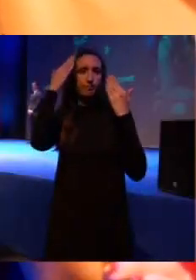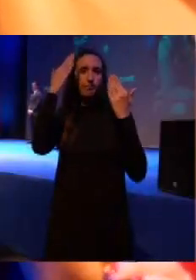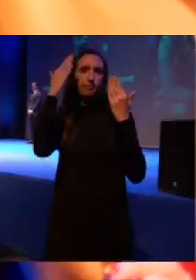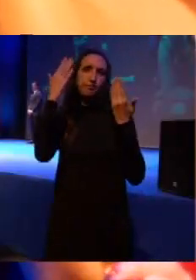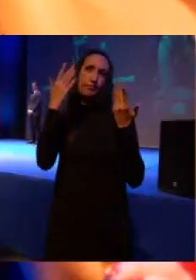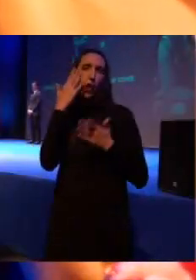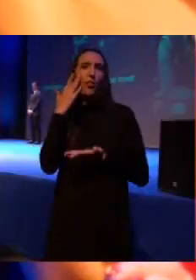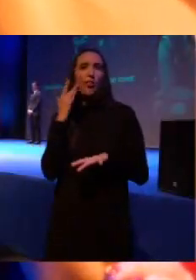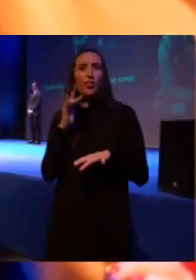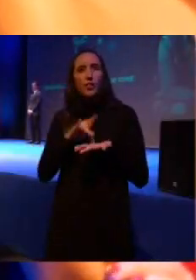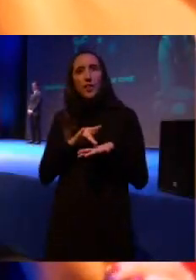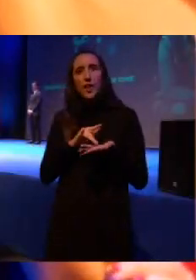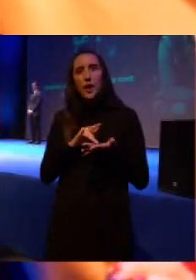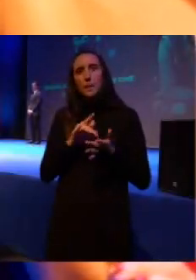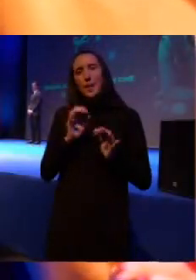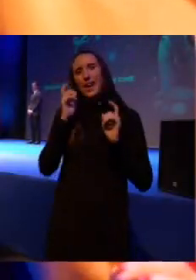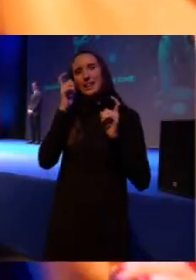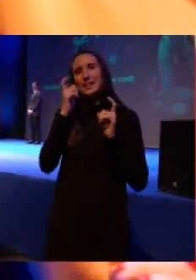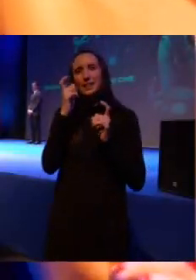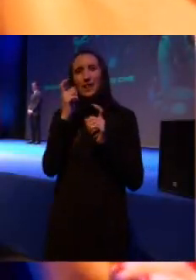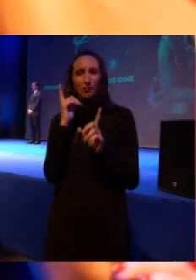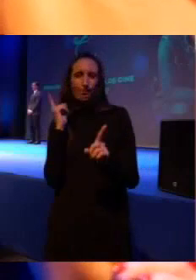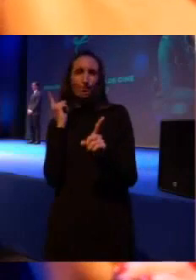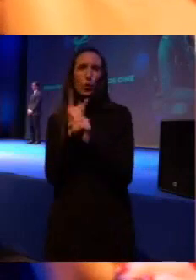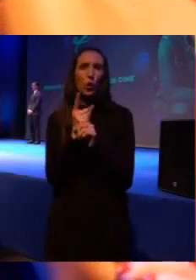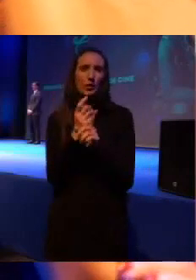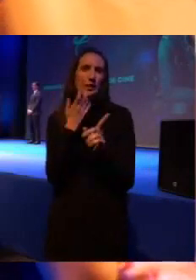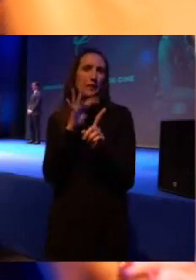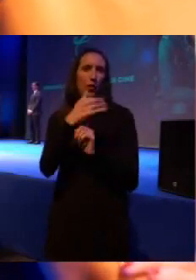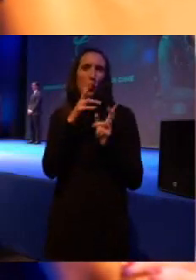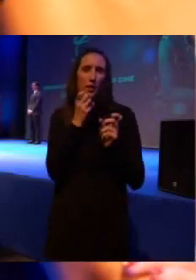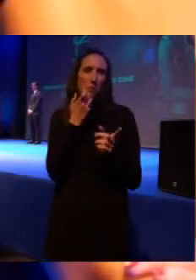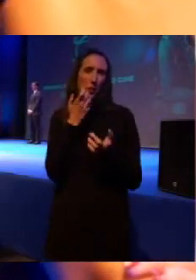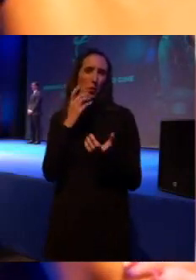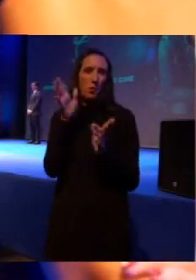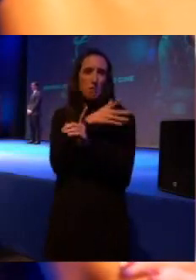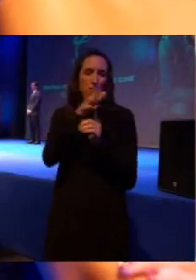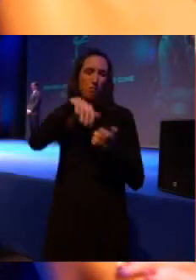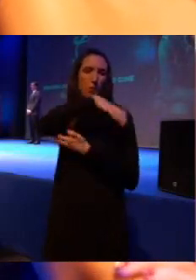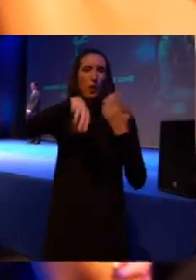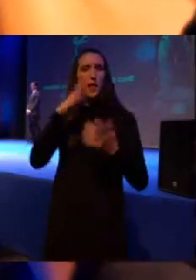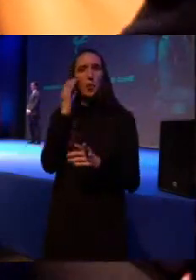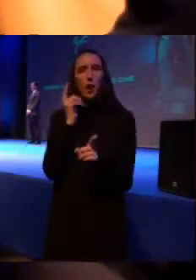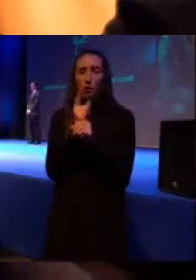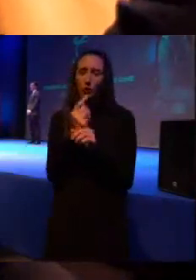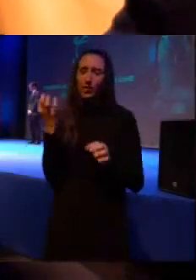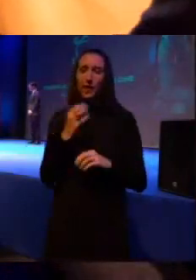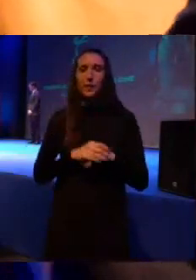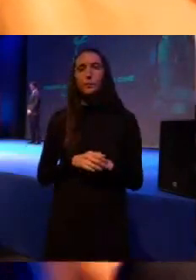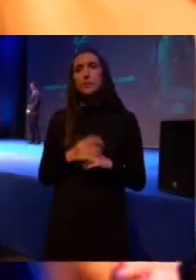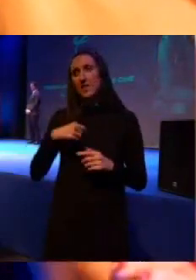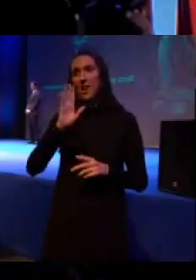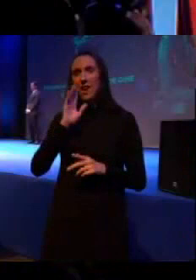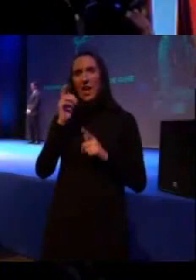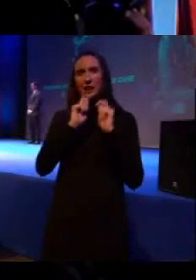de días para condenar una cosa tan horrible como la violencia hacia las mujeres. Así que, una vez más, lo he dicho hoy en rueda de